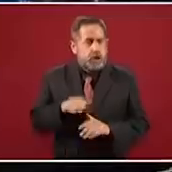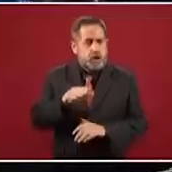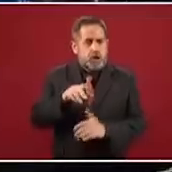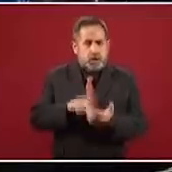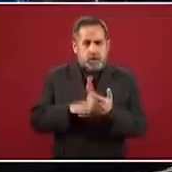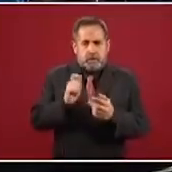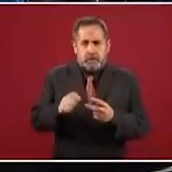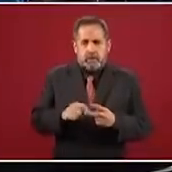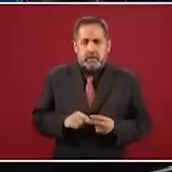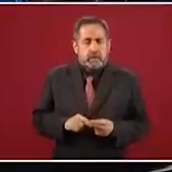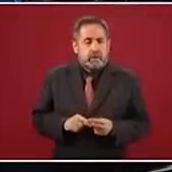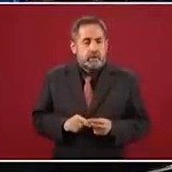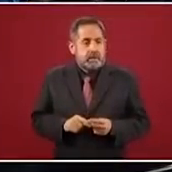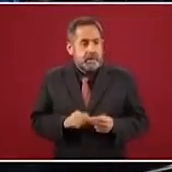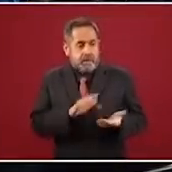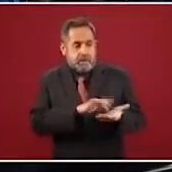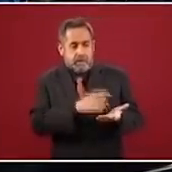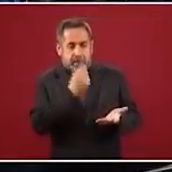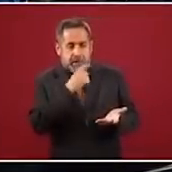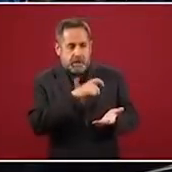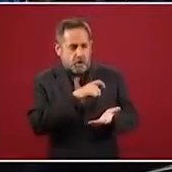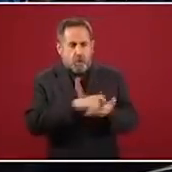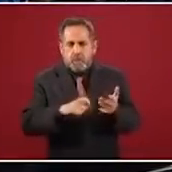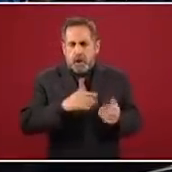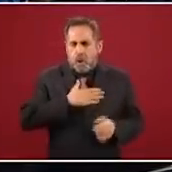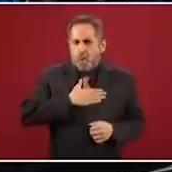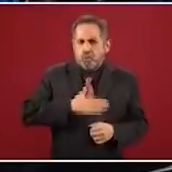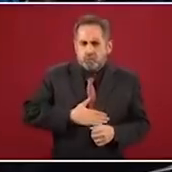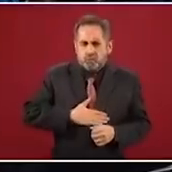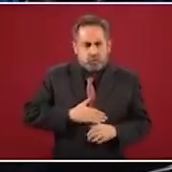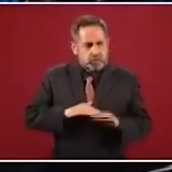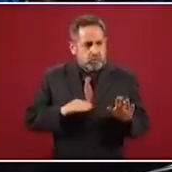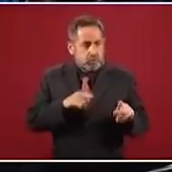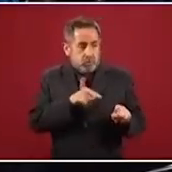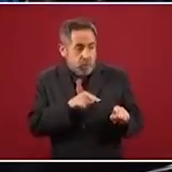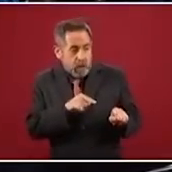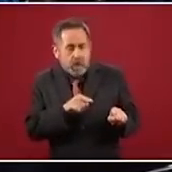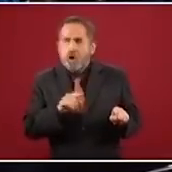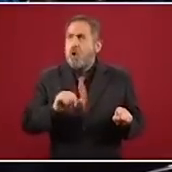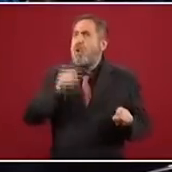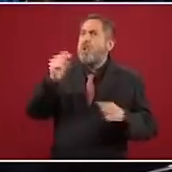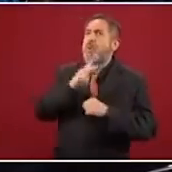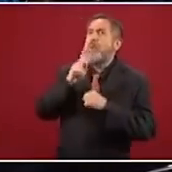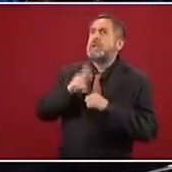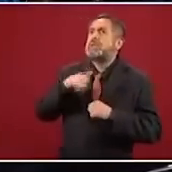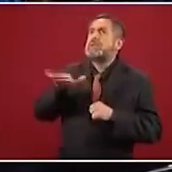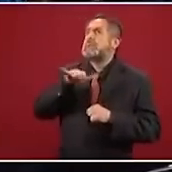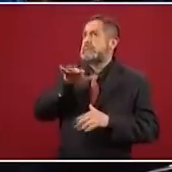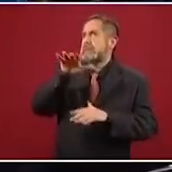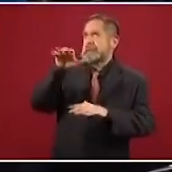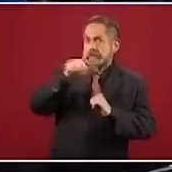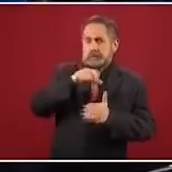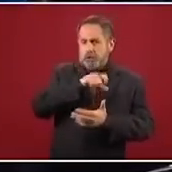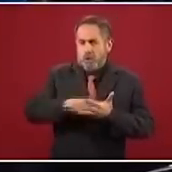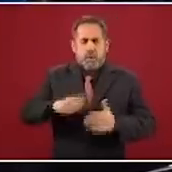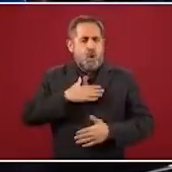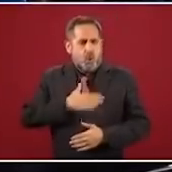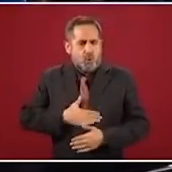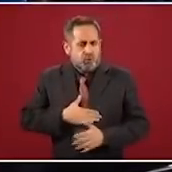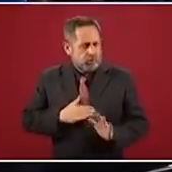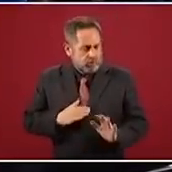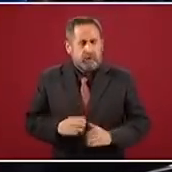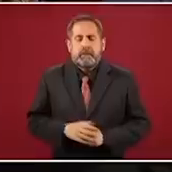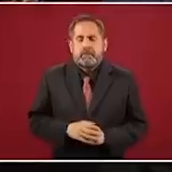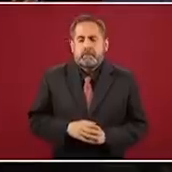de la compra de medicamentos a precio justo, buscando incluso en el extranjero, consolidado. Y yo le